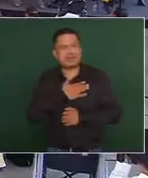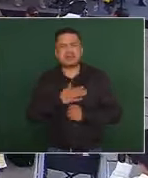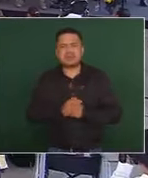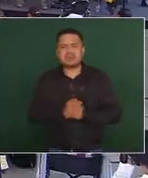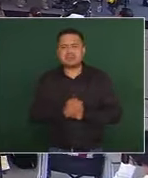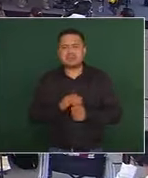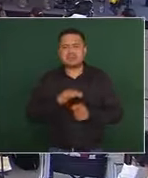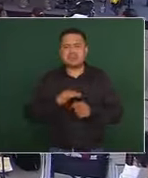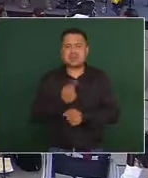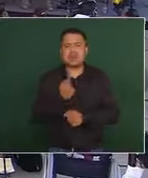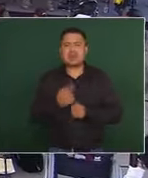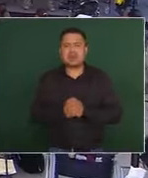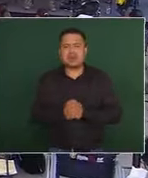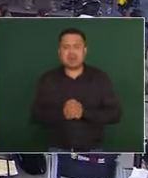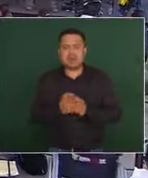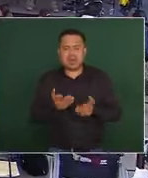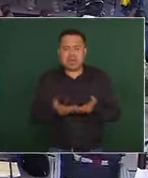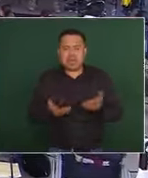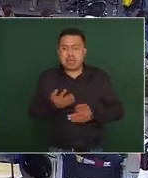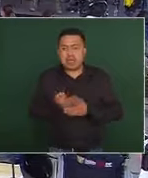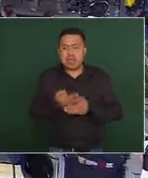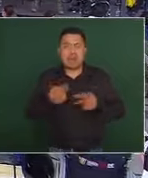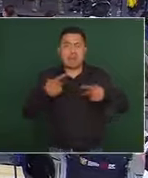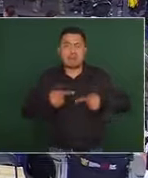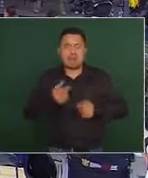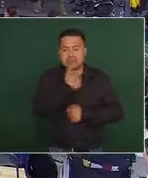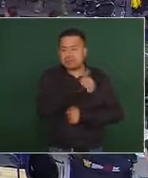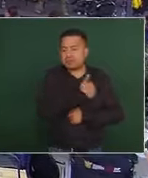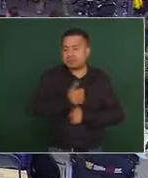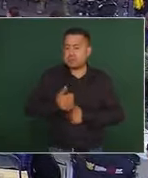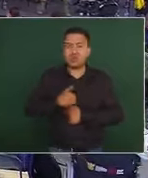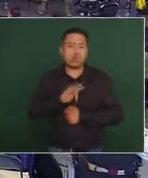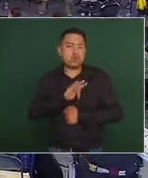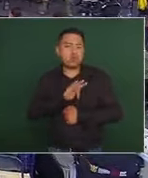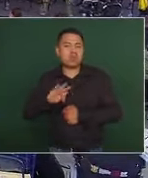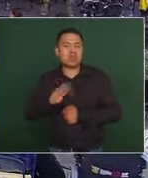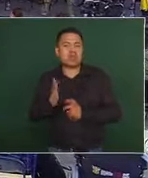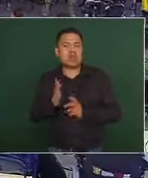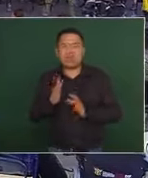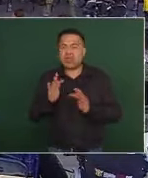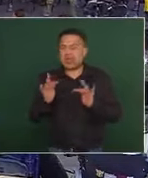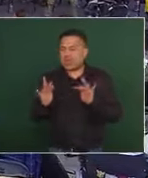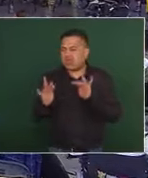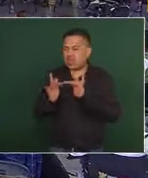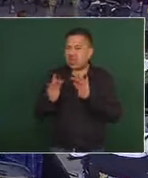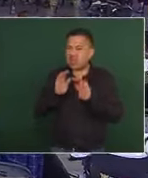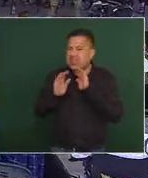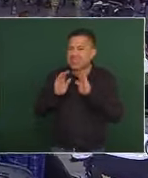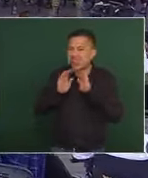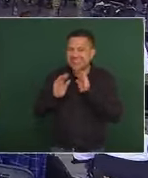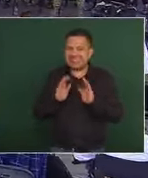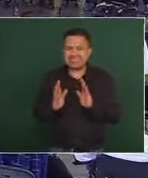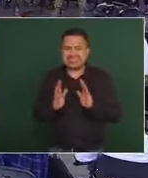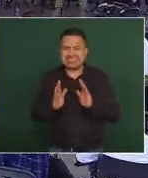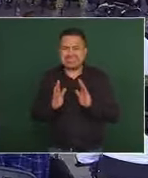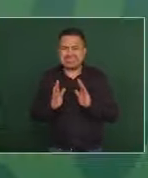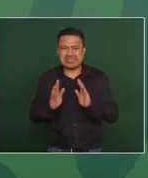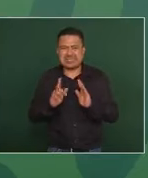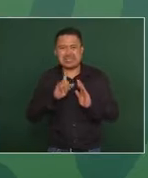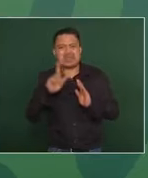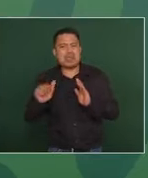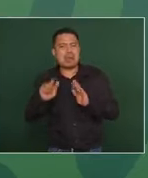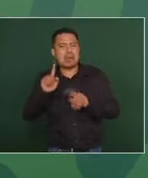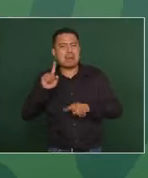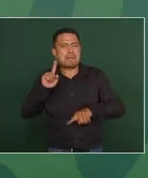porque ahora cada ciudadano puede ser un medio de comunicación. Entonces se